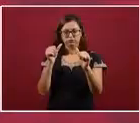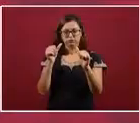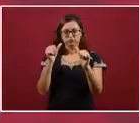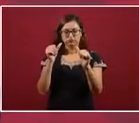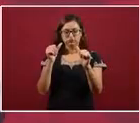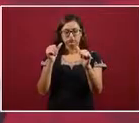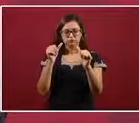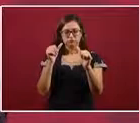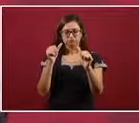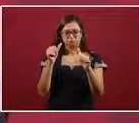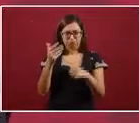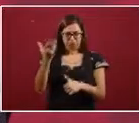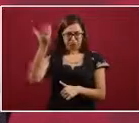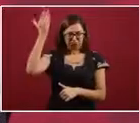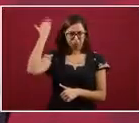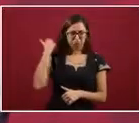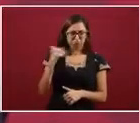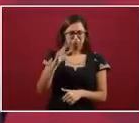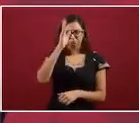compromiso?